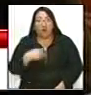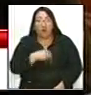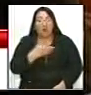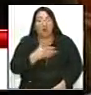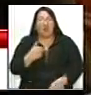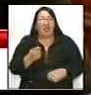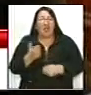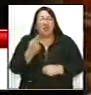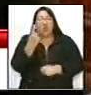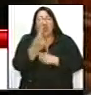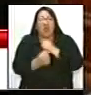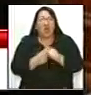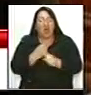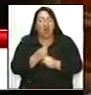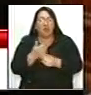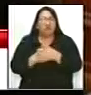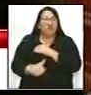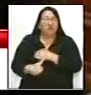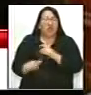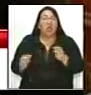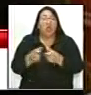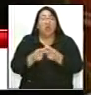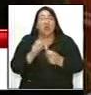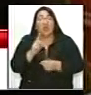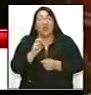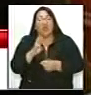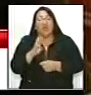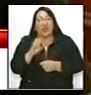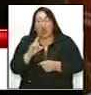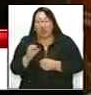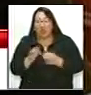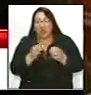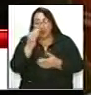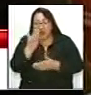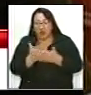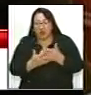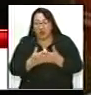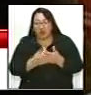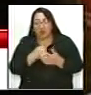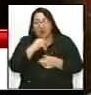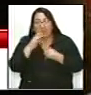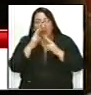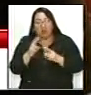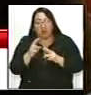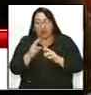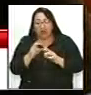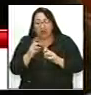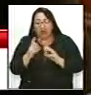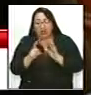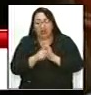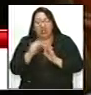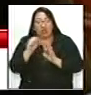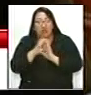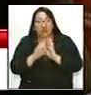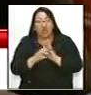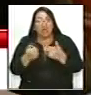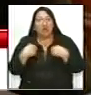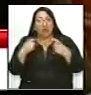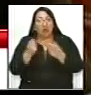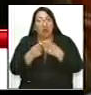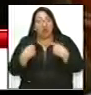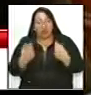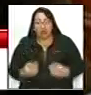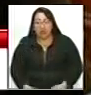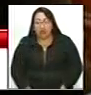en el ostracismo. Y el congresista de Belaunde ha descrito la vulneración de los derechos constitucionales que tenemos los